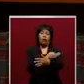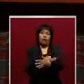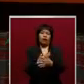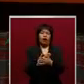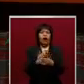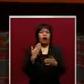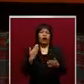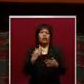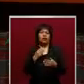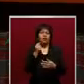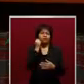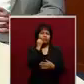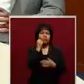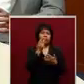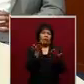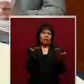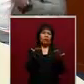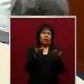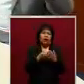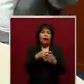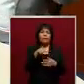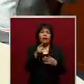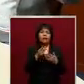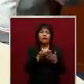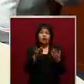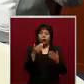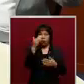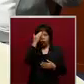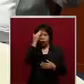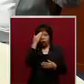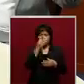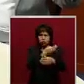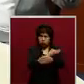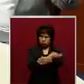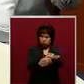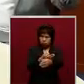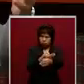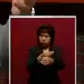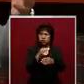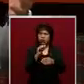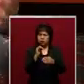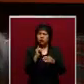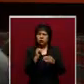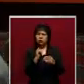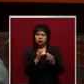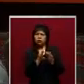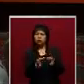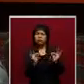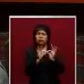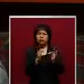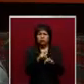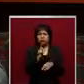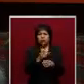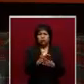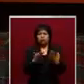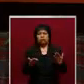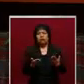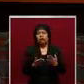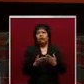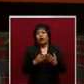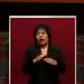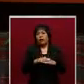Anteriormente eso no importaba tanto, solamente conocer la familia, pues sí era muy importante, pero ahora es mucho más